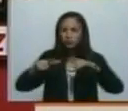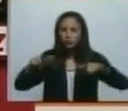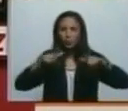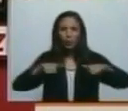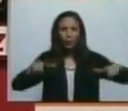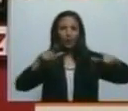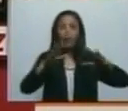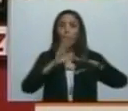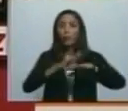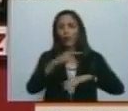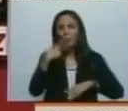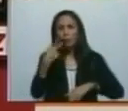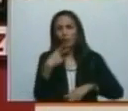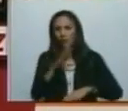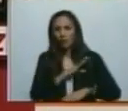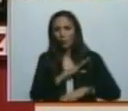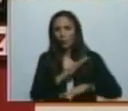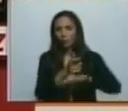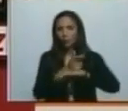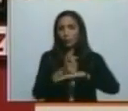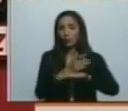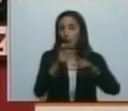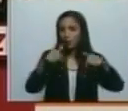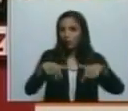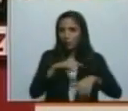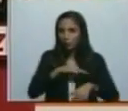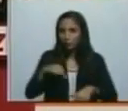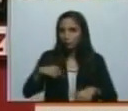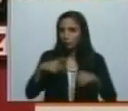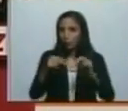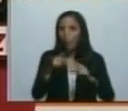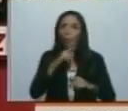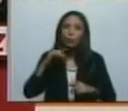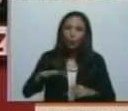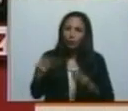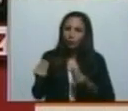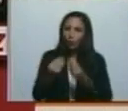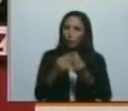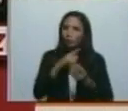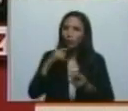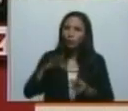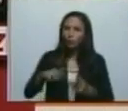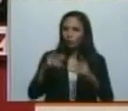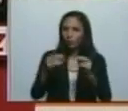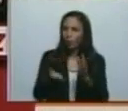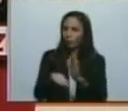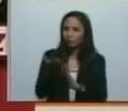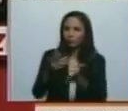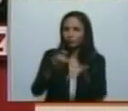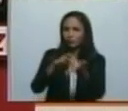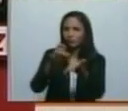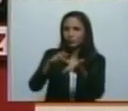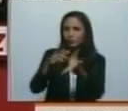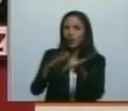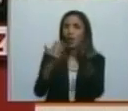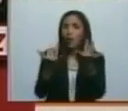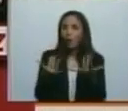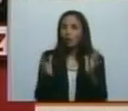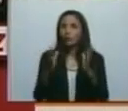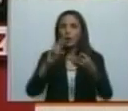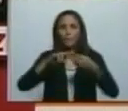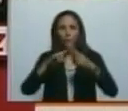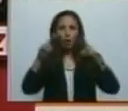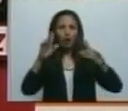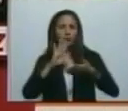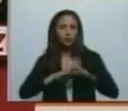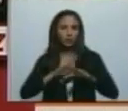porque era política de Estado. Nosotros no comulgamos con la muerte, no. Muerte bien lejos. Queremos que nuestros adversarios vivan bastante para